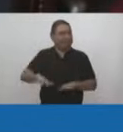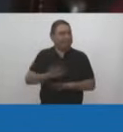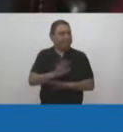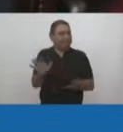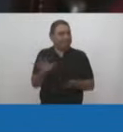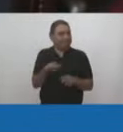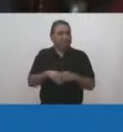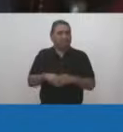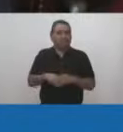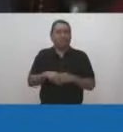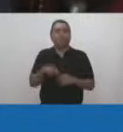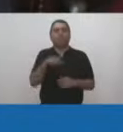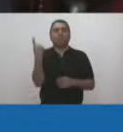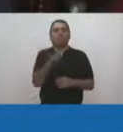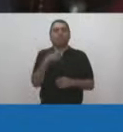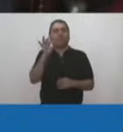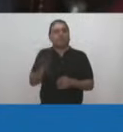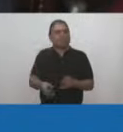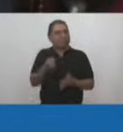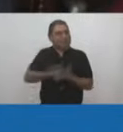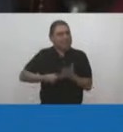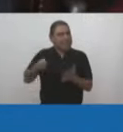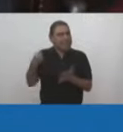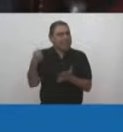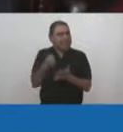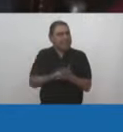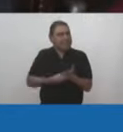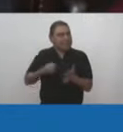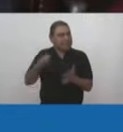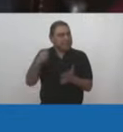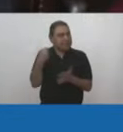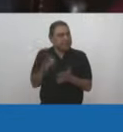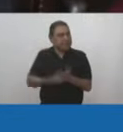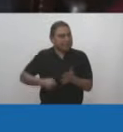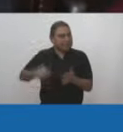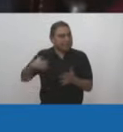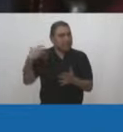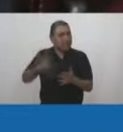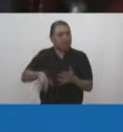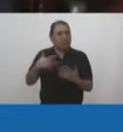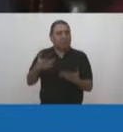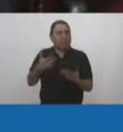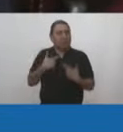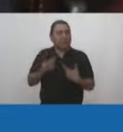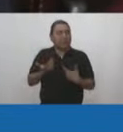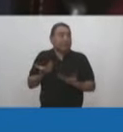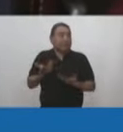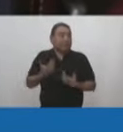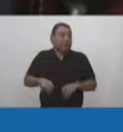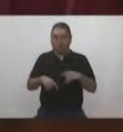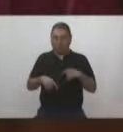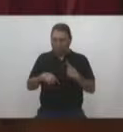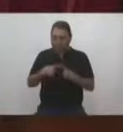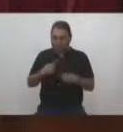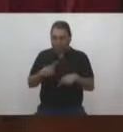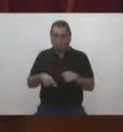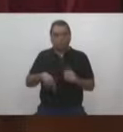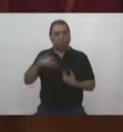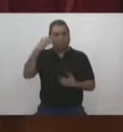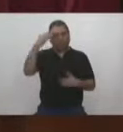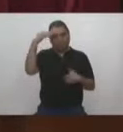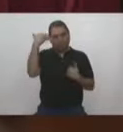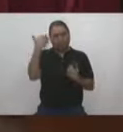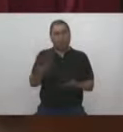todos lo cobran, que igualmente aún desacoplada de la paritaria del Poder legislativo